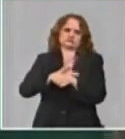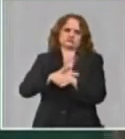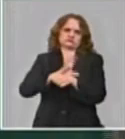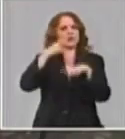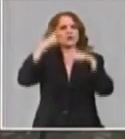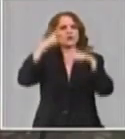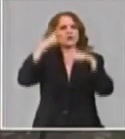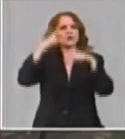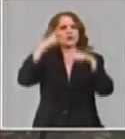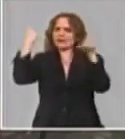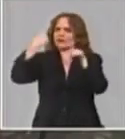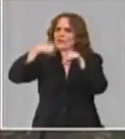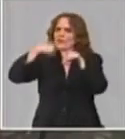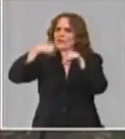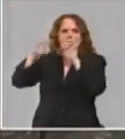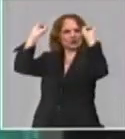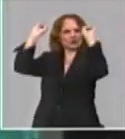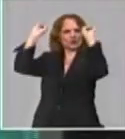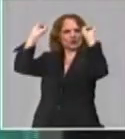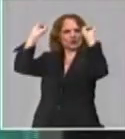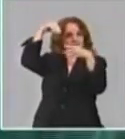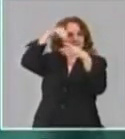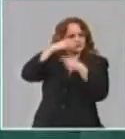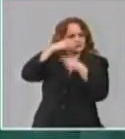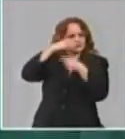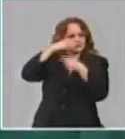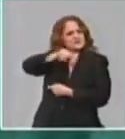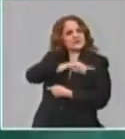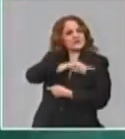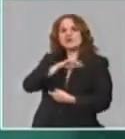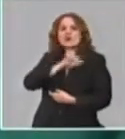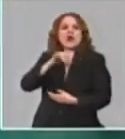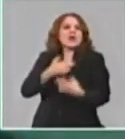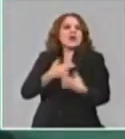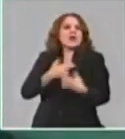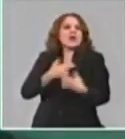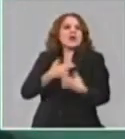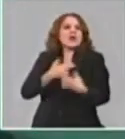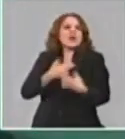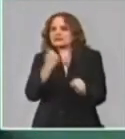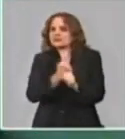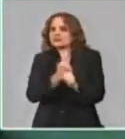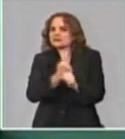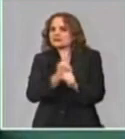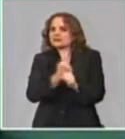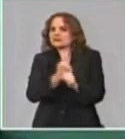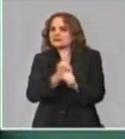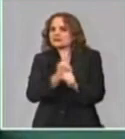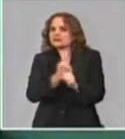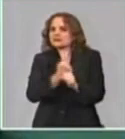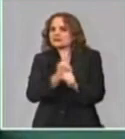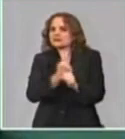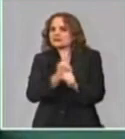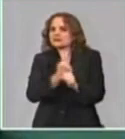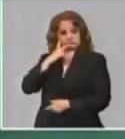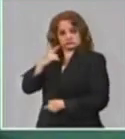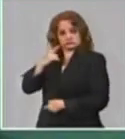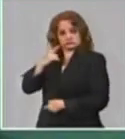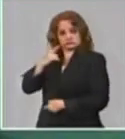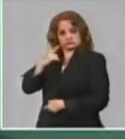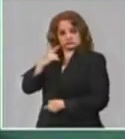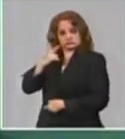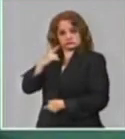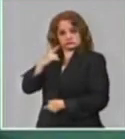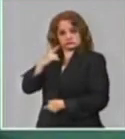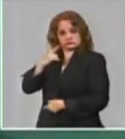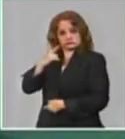son parte de esos héroes anónimos que hoy libran la batalla contra la enfermedad. Cumpliendo en cada jornada, las medidas de protección y bioseguridad